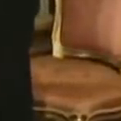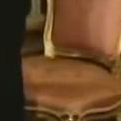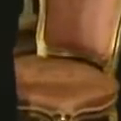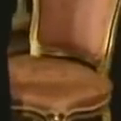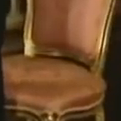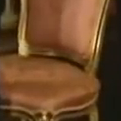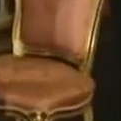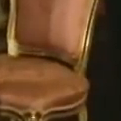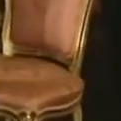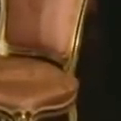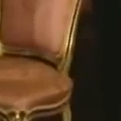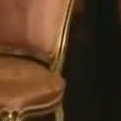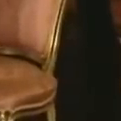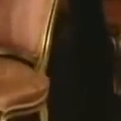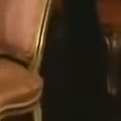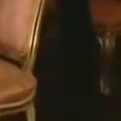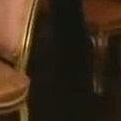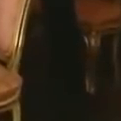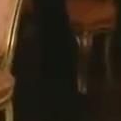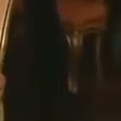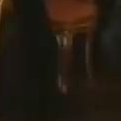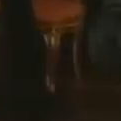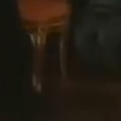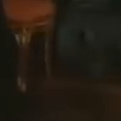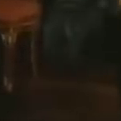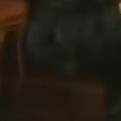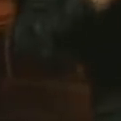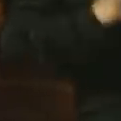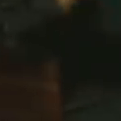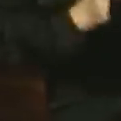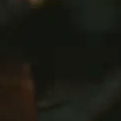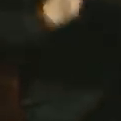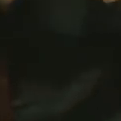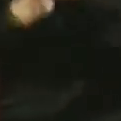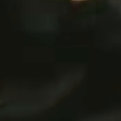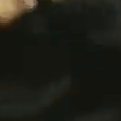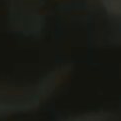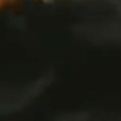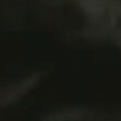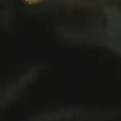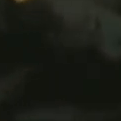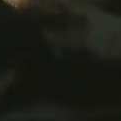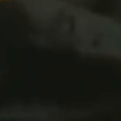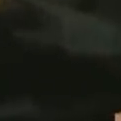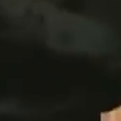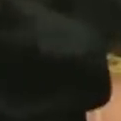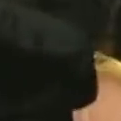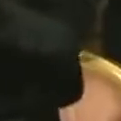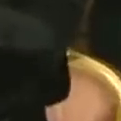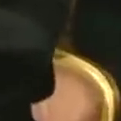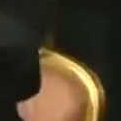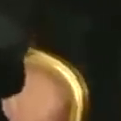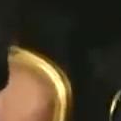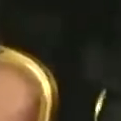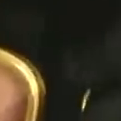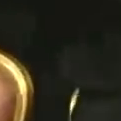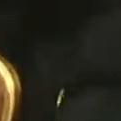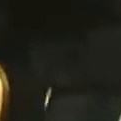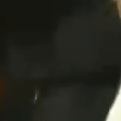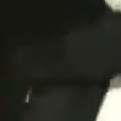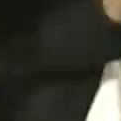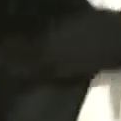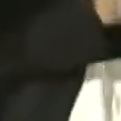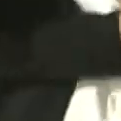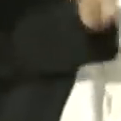constitucional Nicolás Maduro para despedir a ese gran amigo. que partió ayer a las 11:30 de